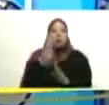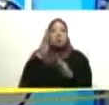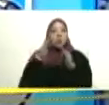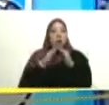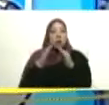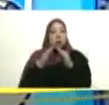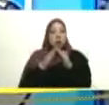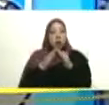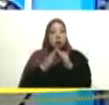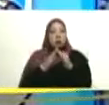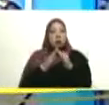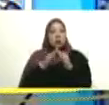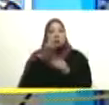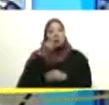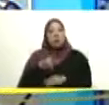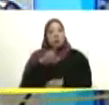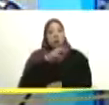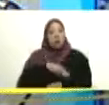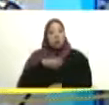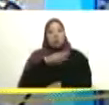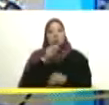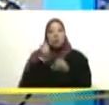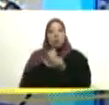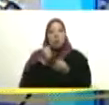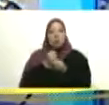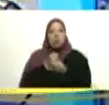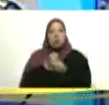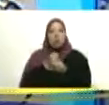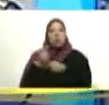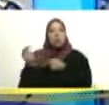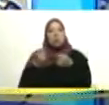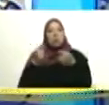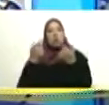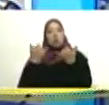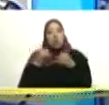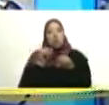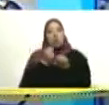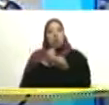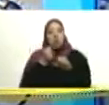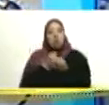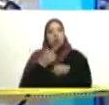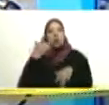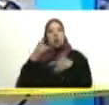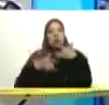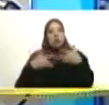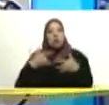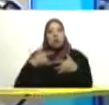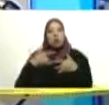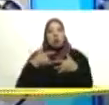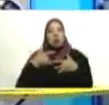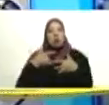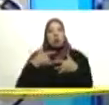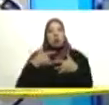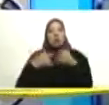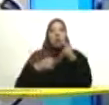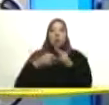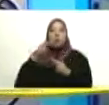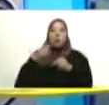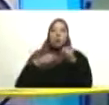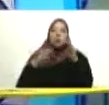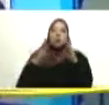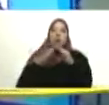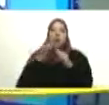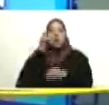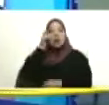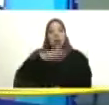Eso contribuyó además de las medidas que usted tomó para contener la expansión del COVID en la construcción de vivienda en